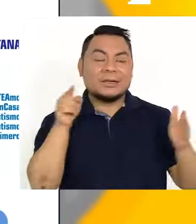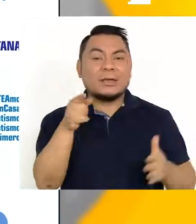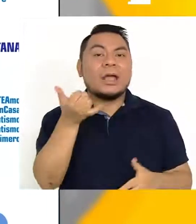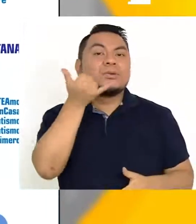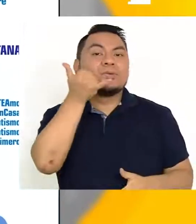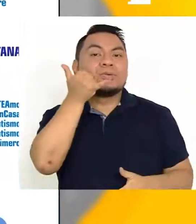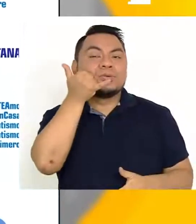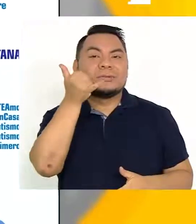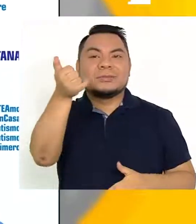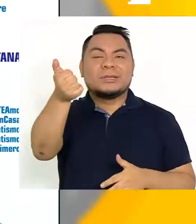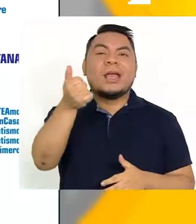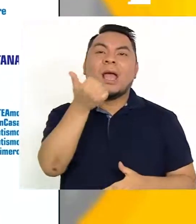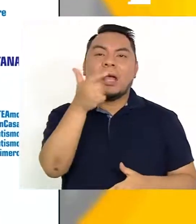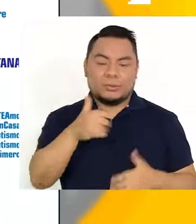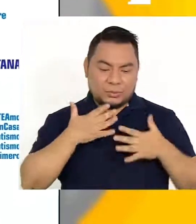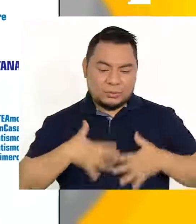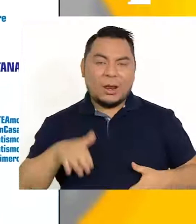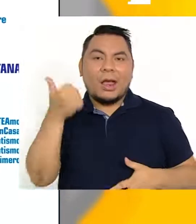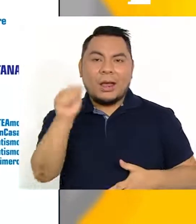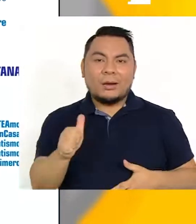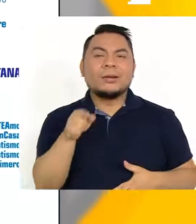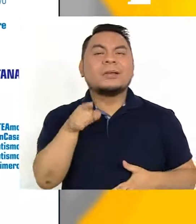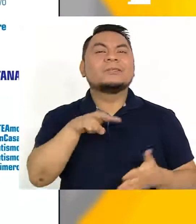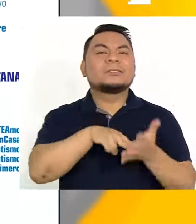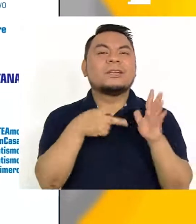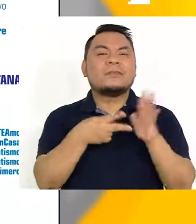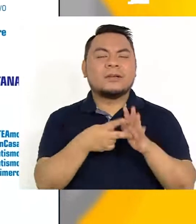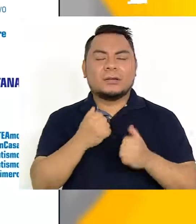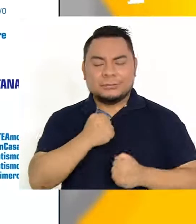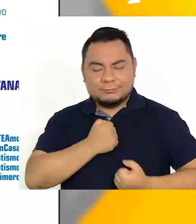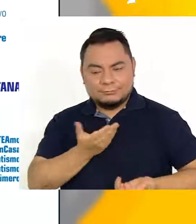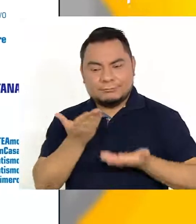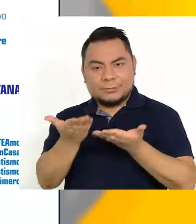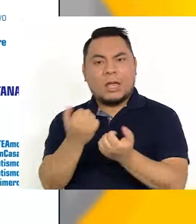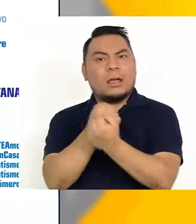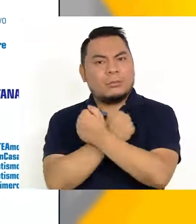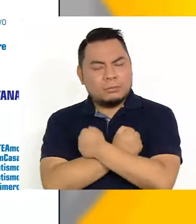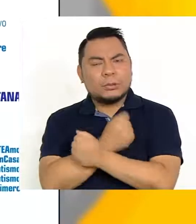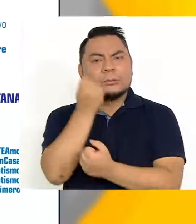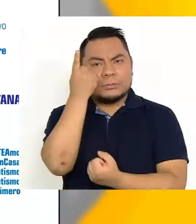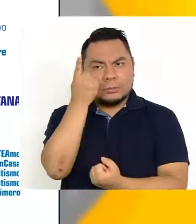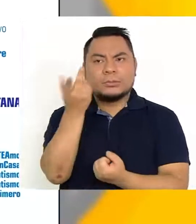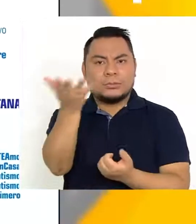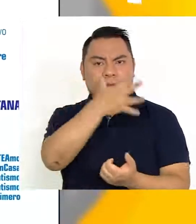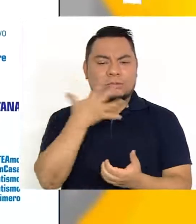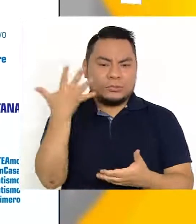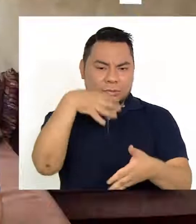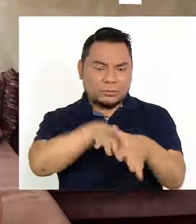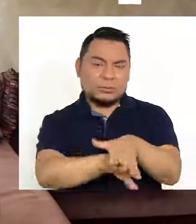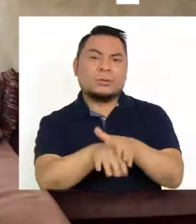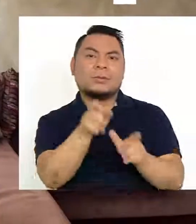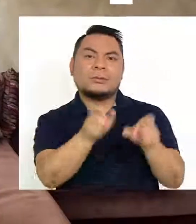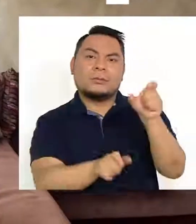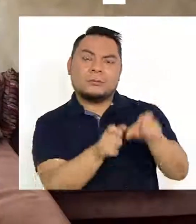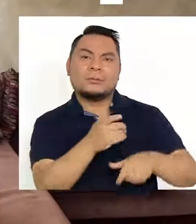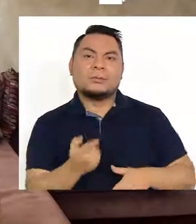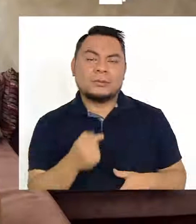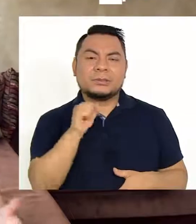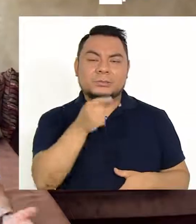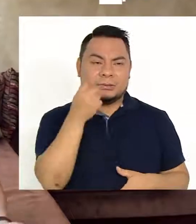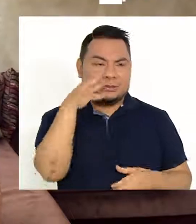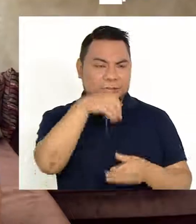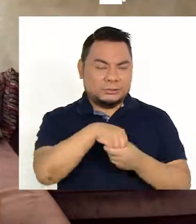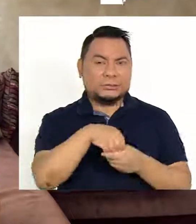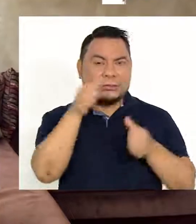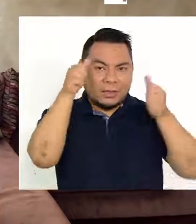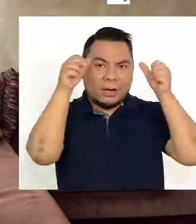la luz de sus celulares, en un acto solidario de amor y de inclusión hacia las personas